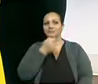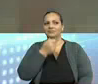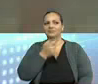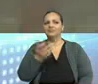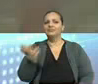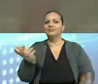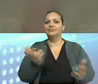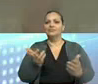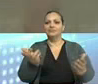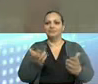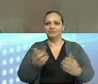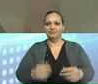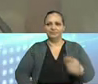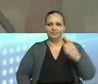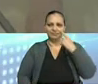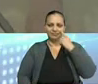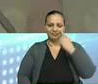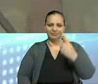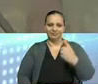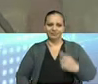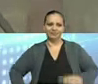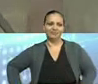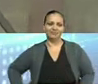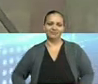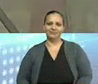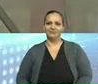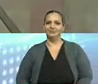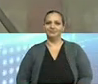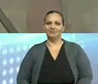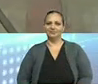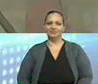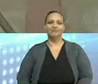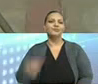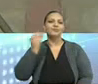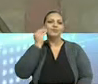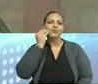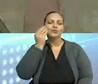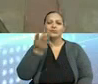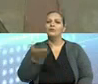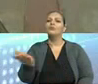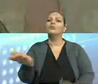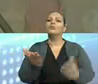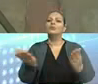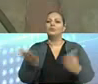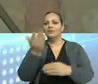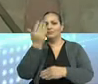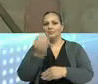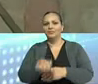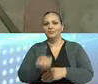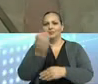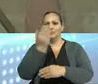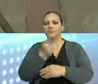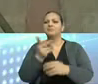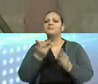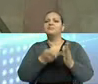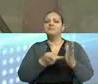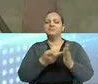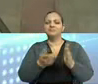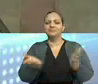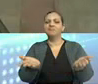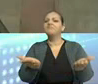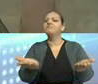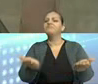exteriores. Así que, Carlos Julio, un besito. Buenos días, ¿dónde te encuentras y cuál es la noticia por allá? Fuerte abrazo.